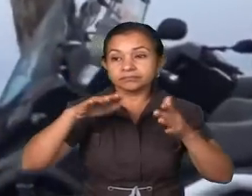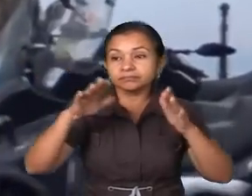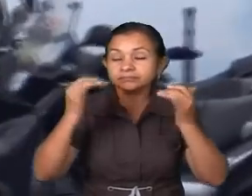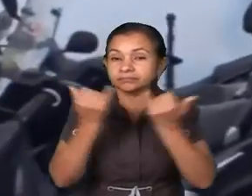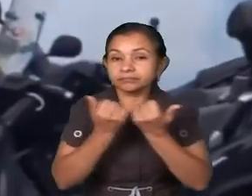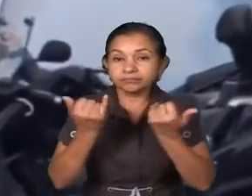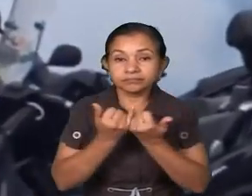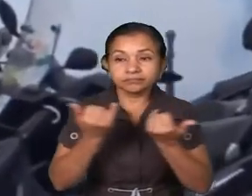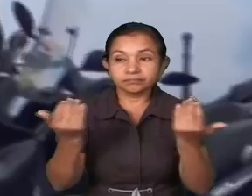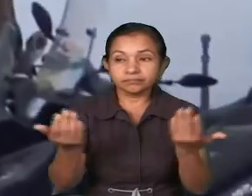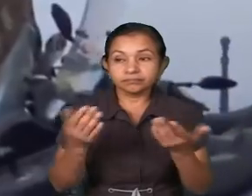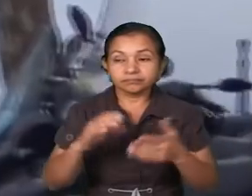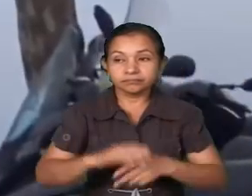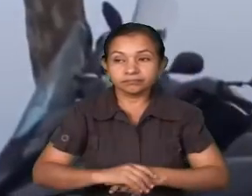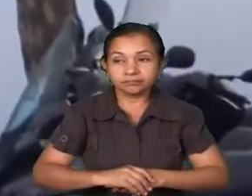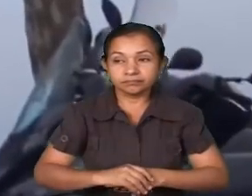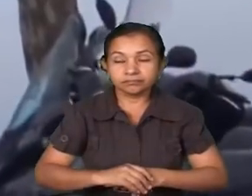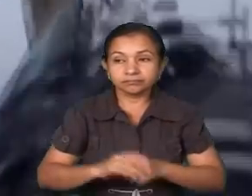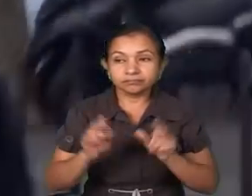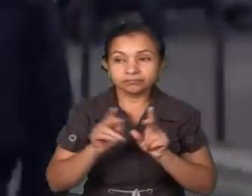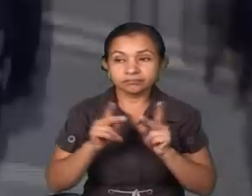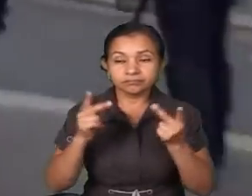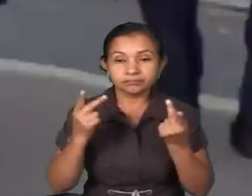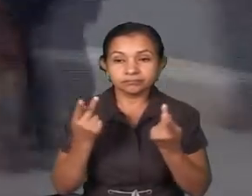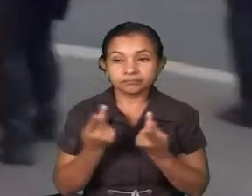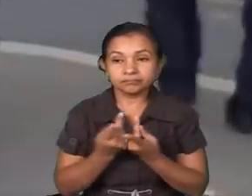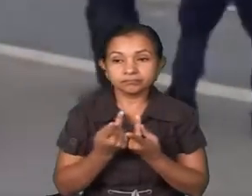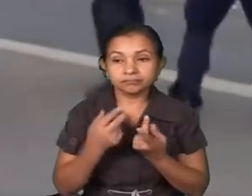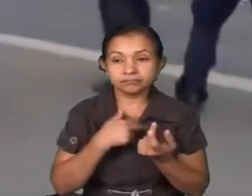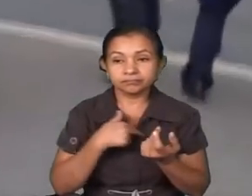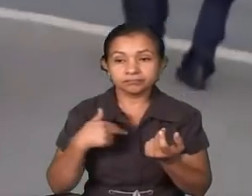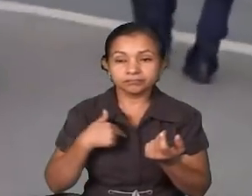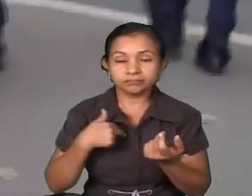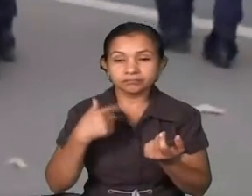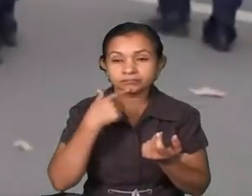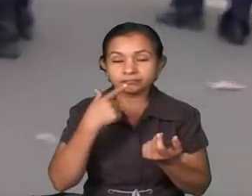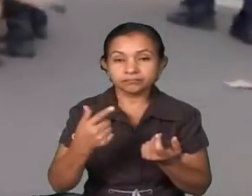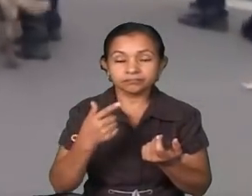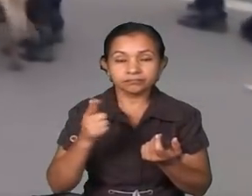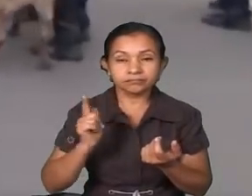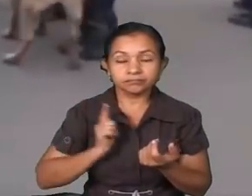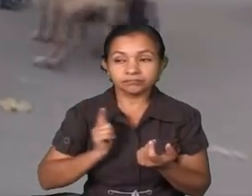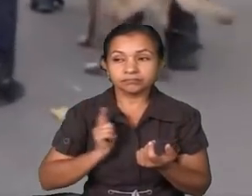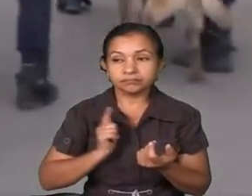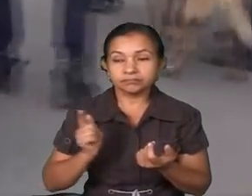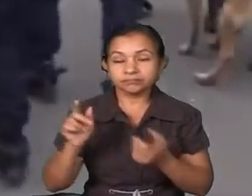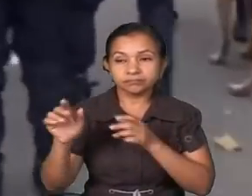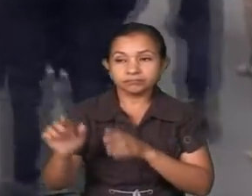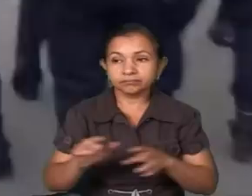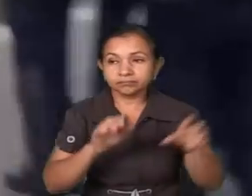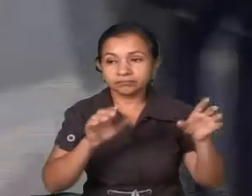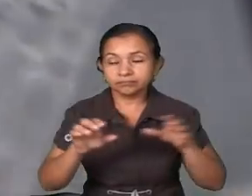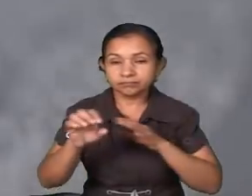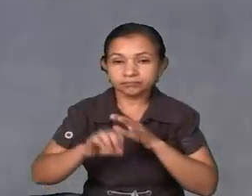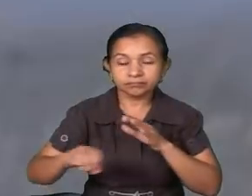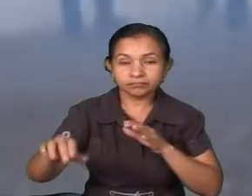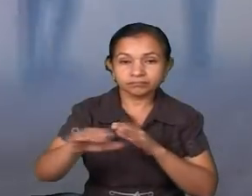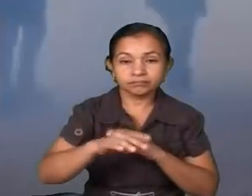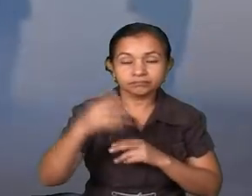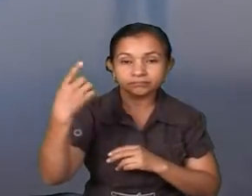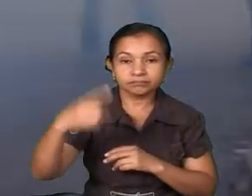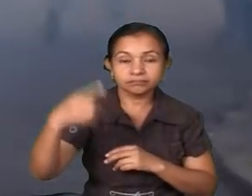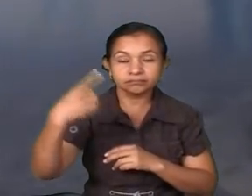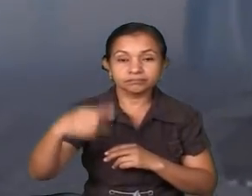momentos. La población de los países altamente industrializados en demanda de acciones sociales y de restitución de